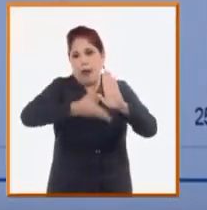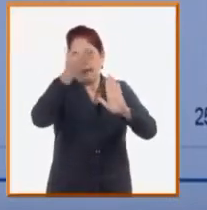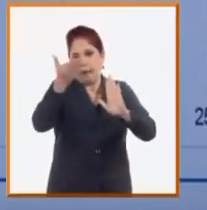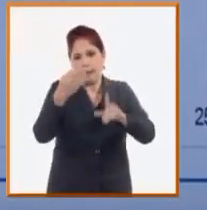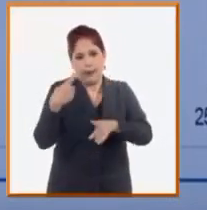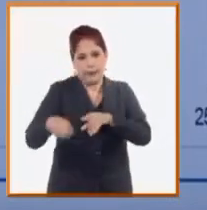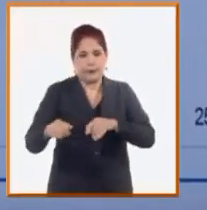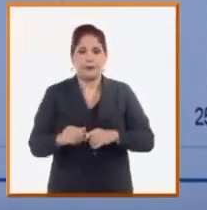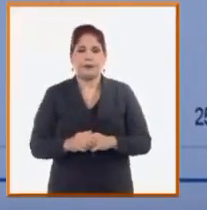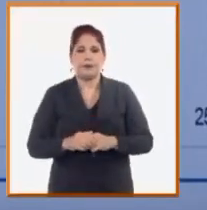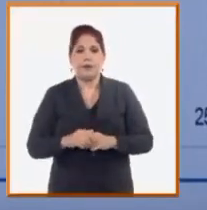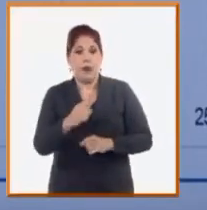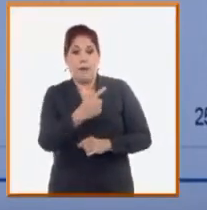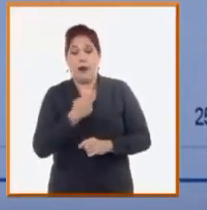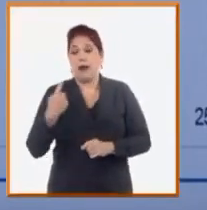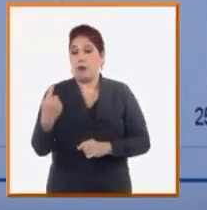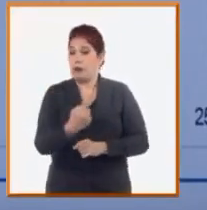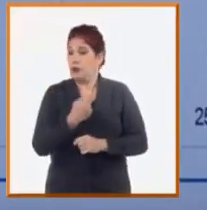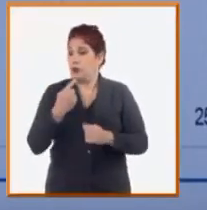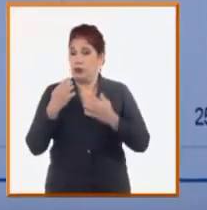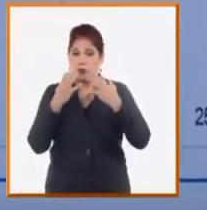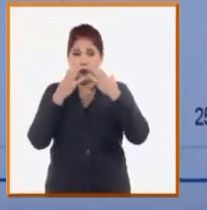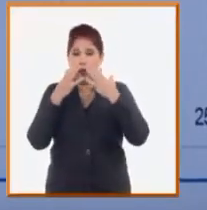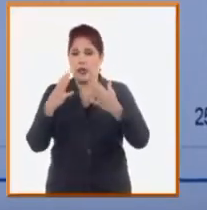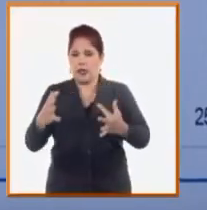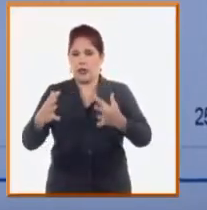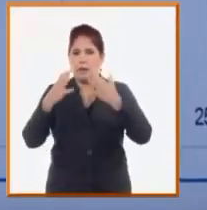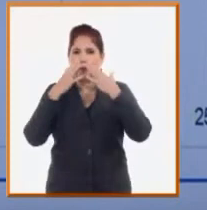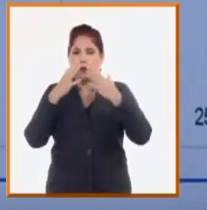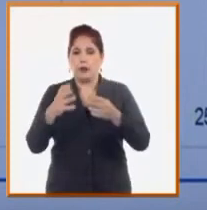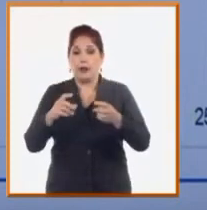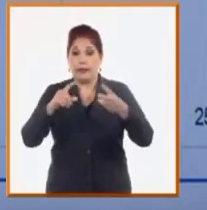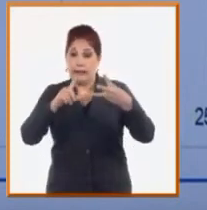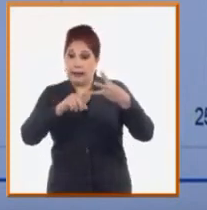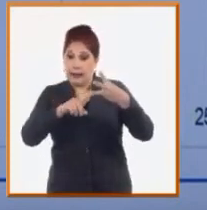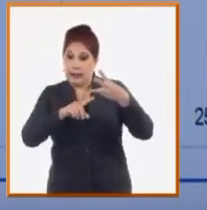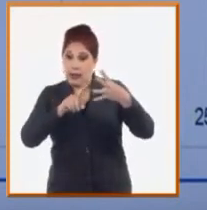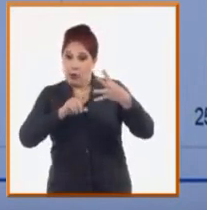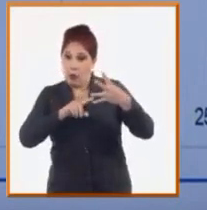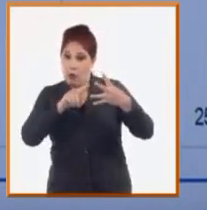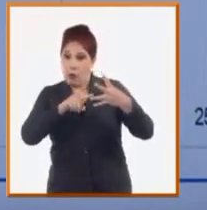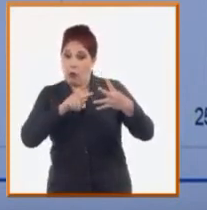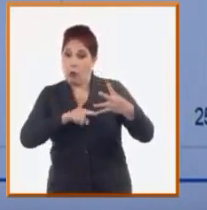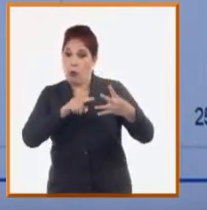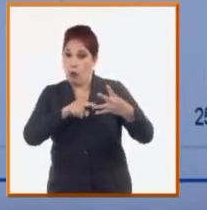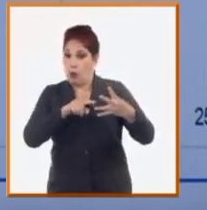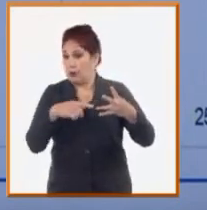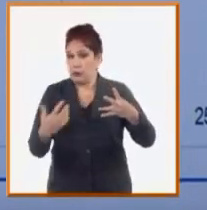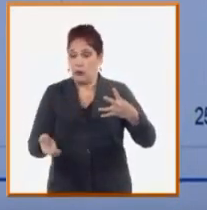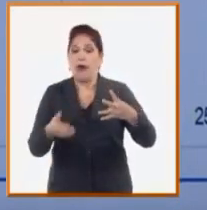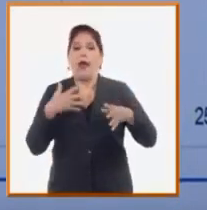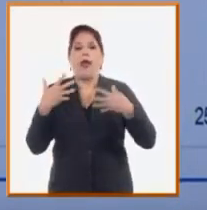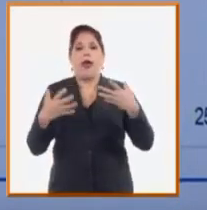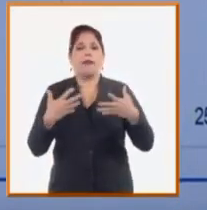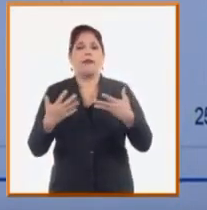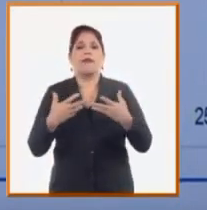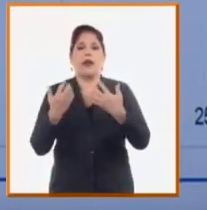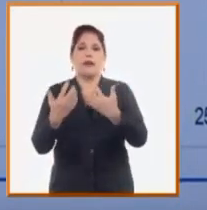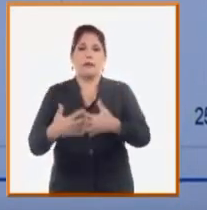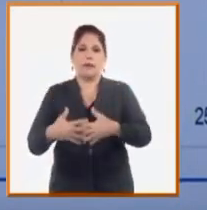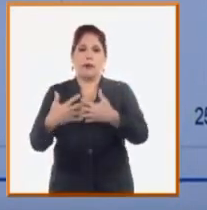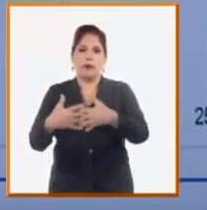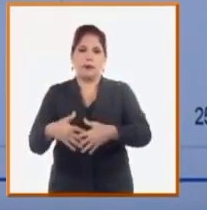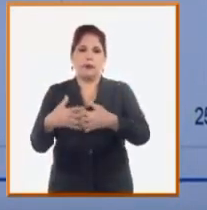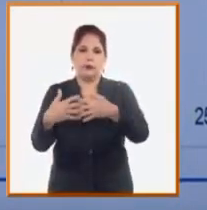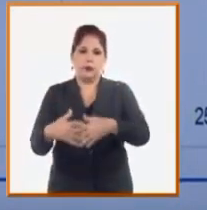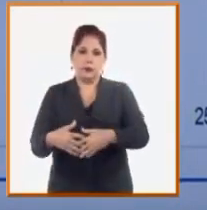estatal. Pero para nosotros es muy importante que en el tercero y en el cuarto lugar estén las actividades productivas,